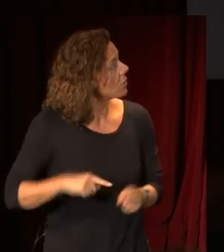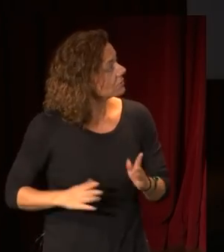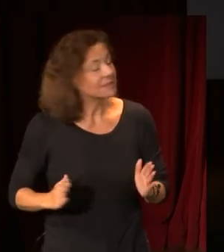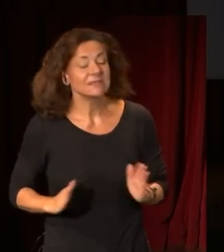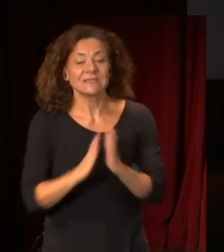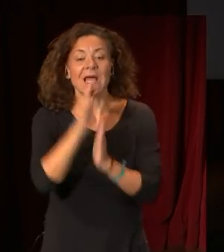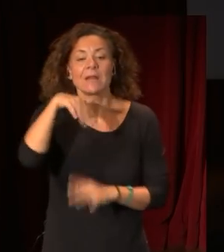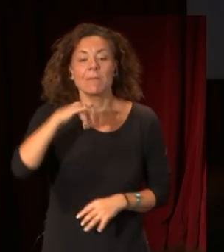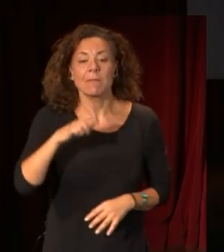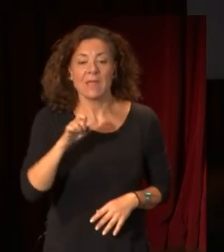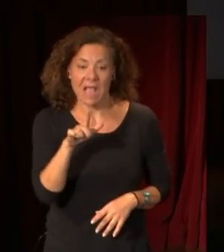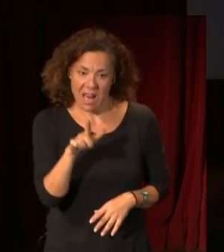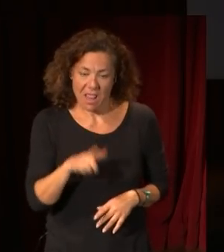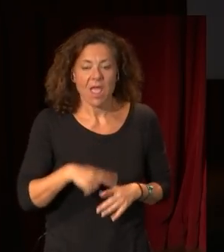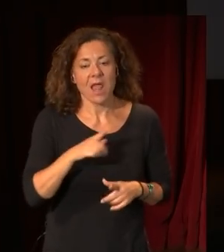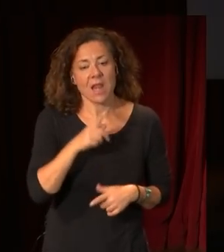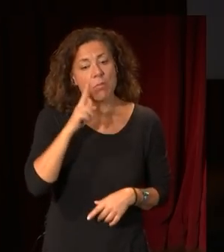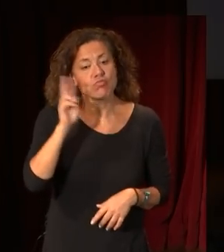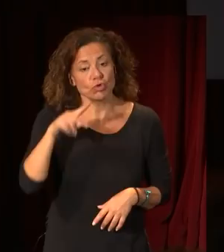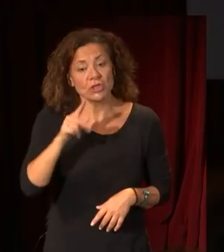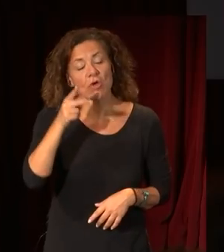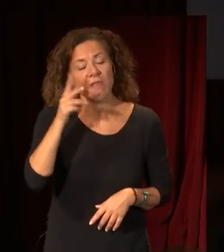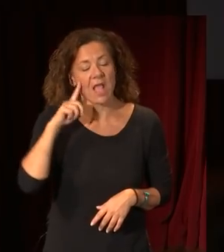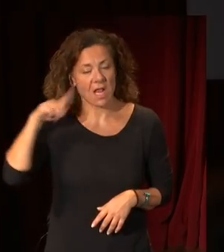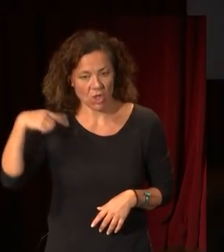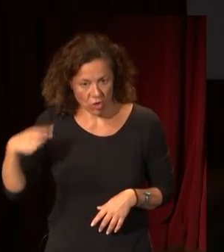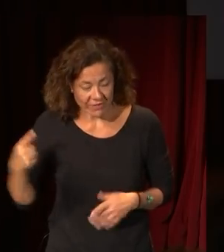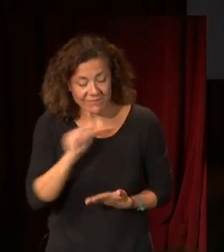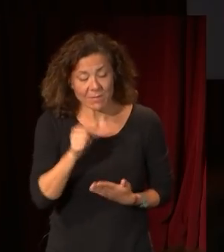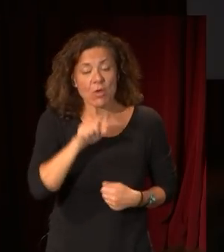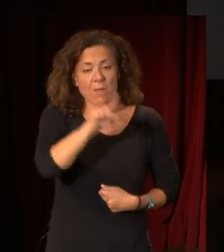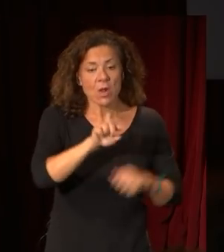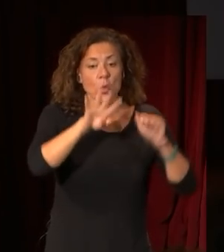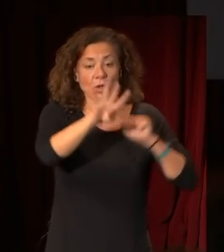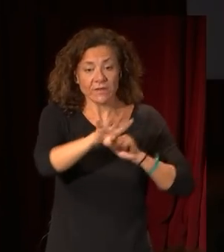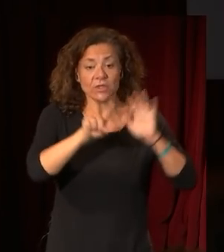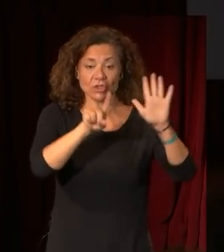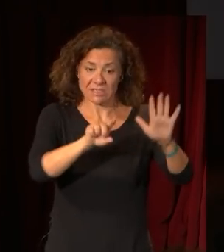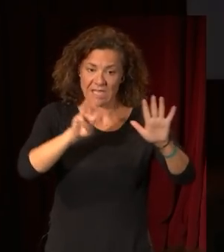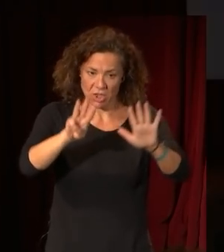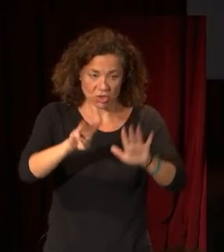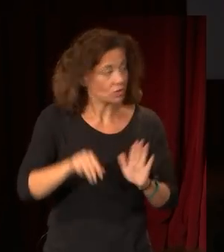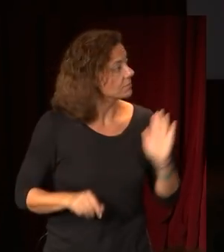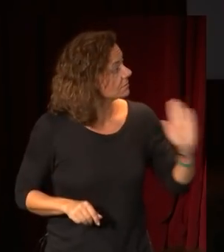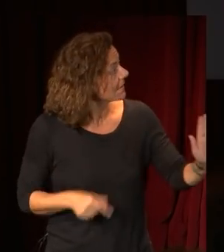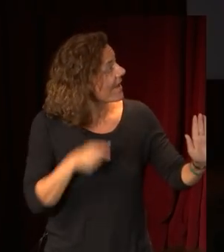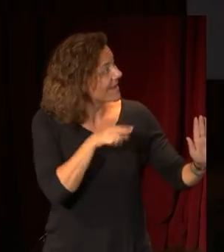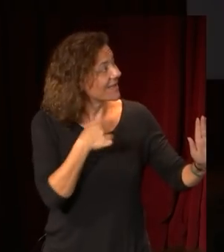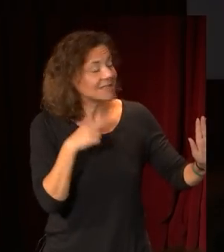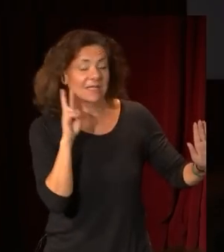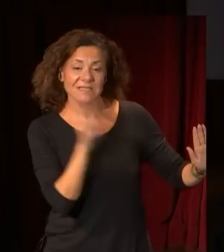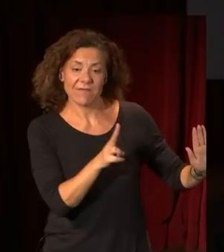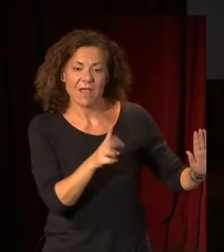ha conservado la national gallery de londres firmado en 1468 ésta en la que veíamos esta